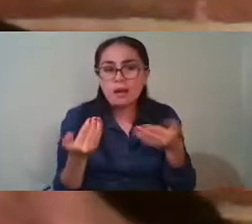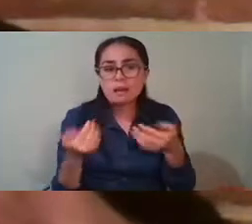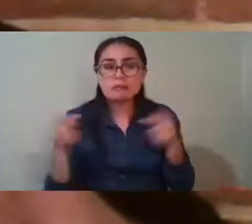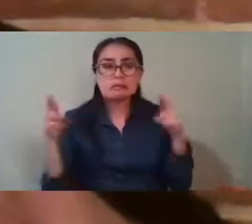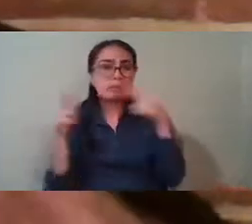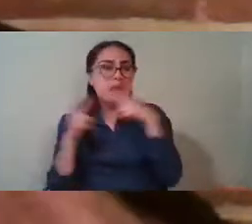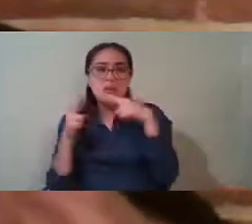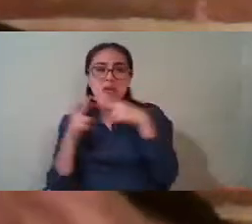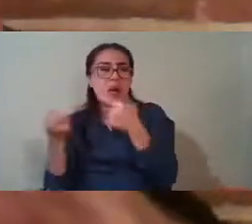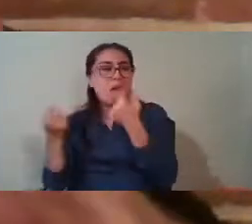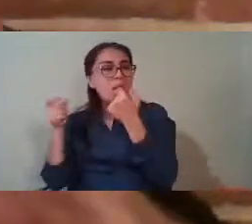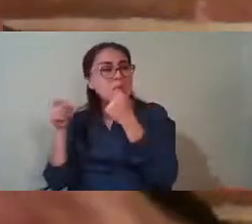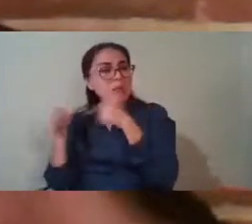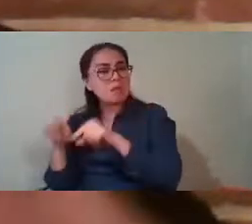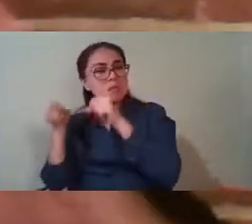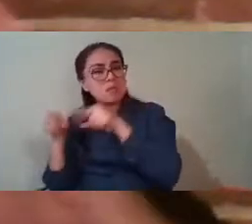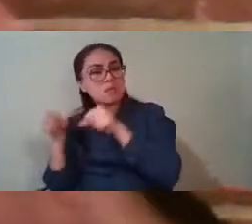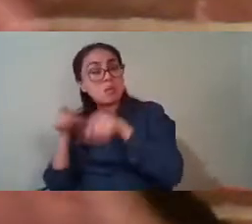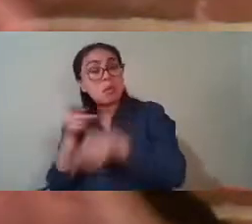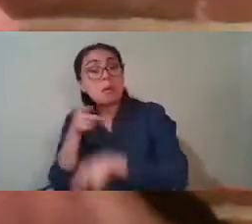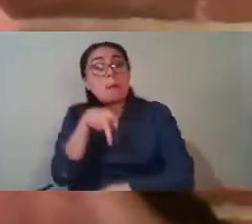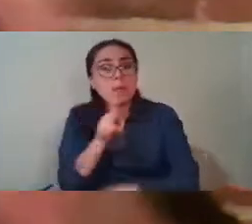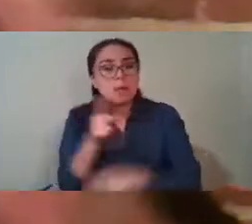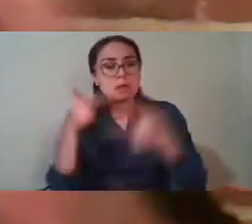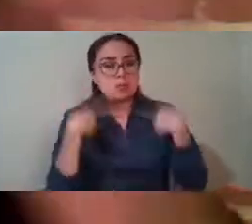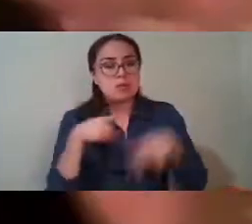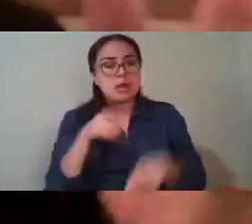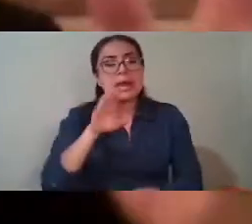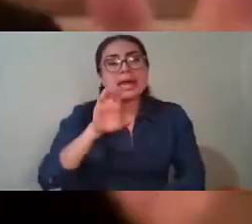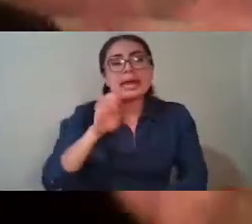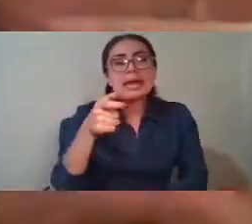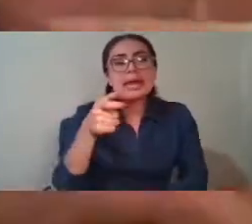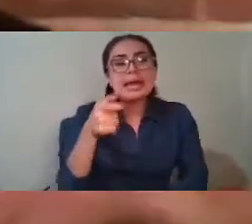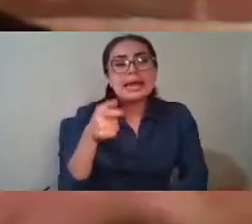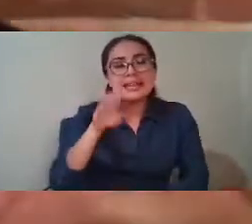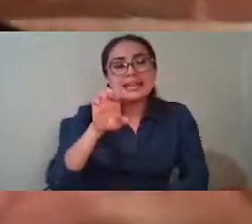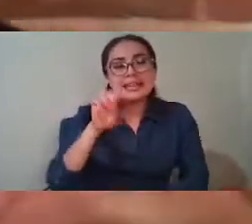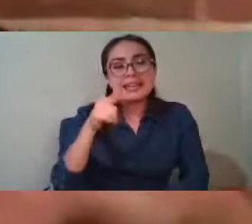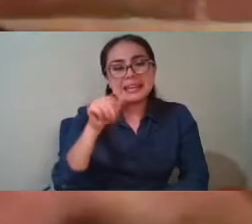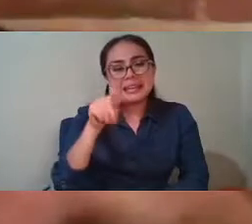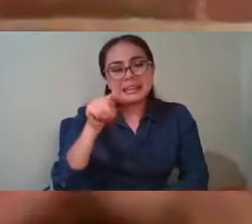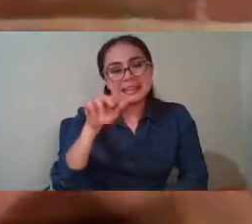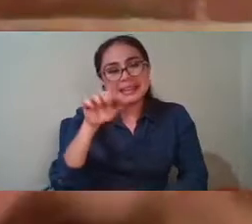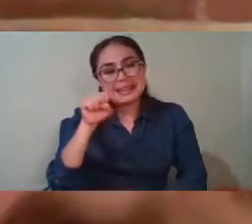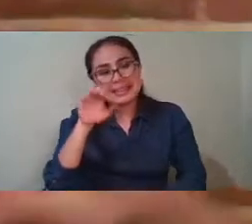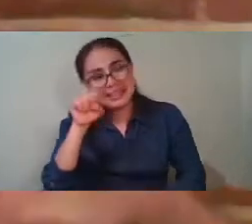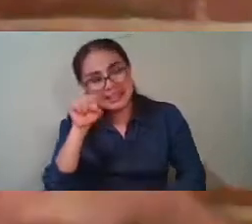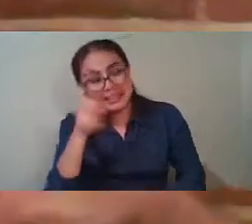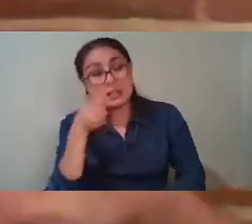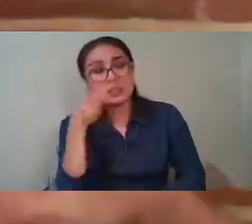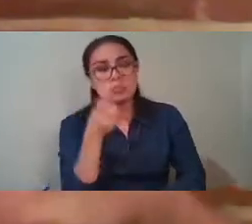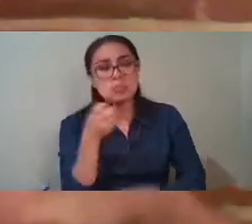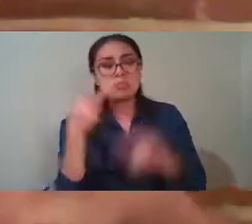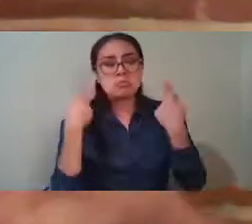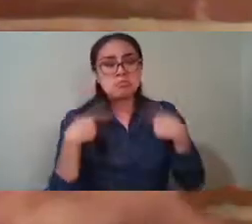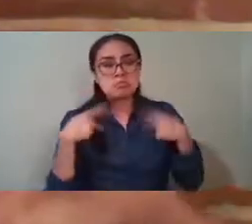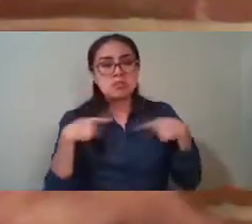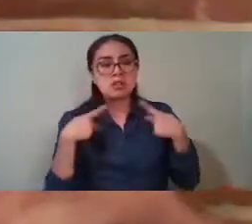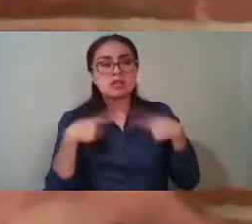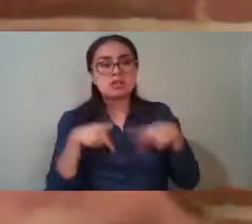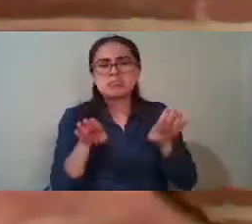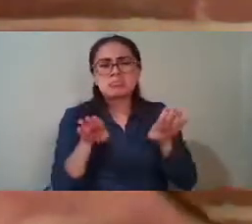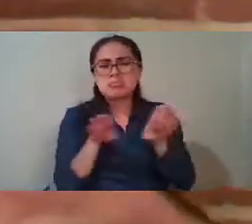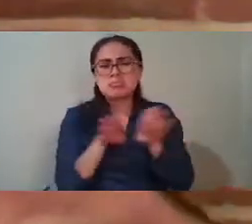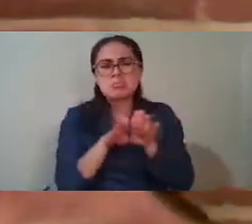además de los exégetas, que son los que todos conocemos o hemos escuchado hablar alguna vez, existen unos raros